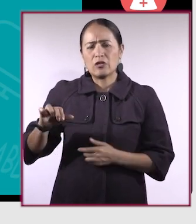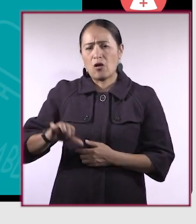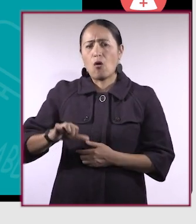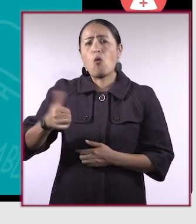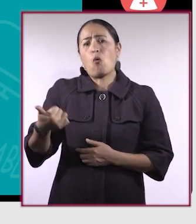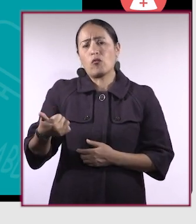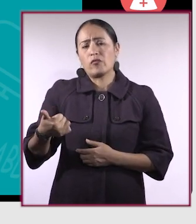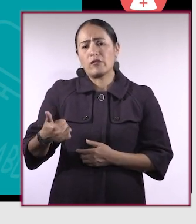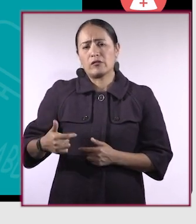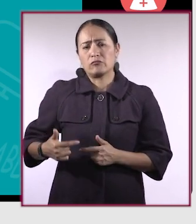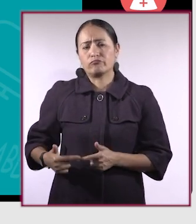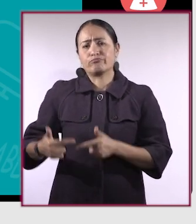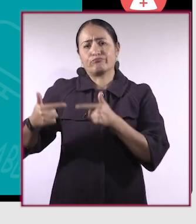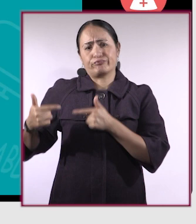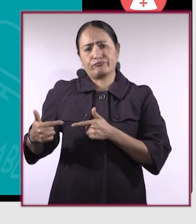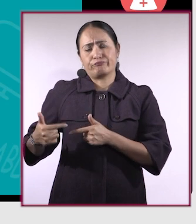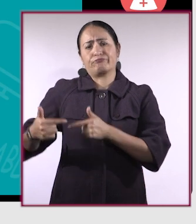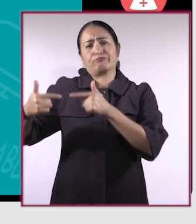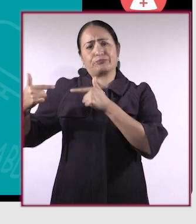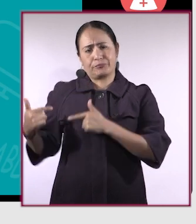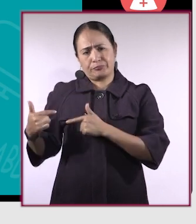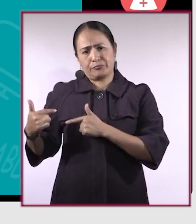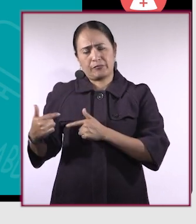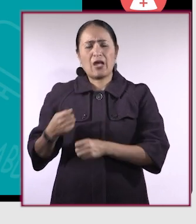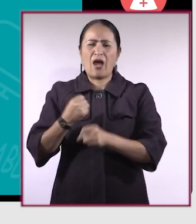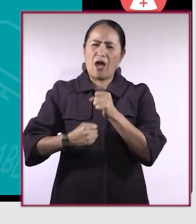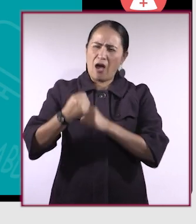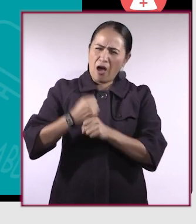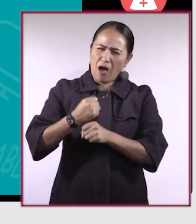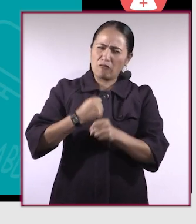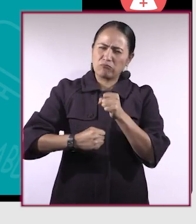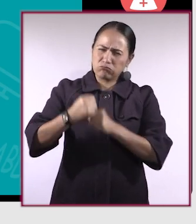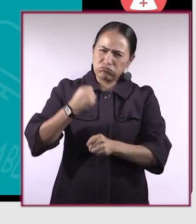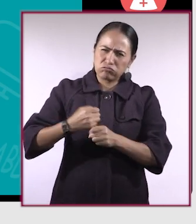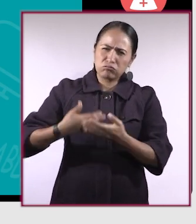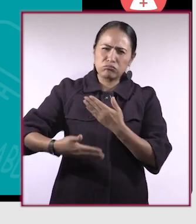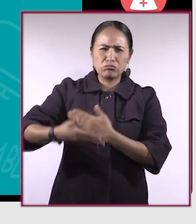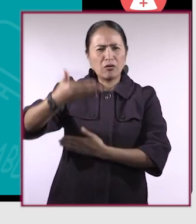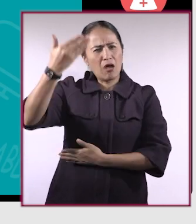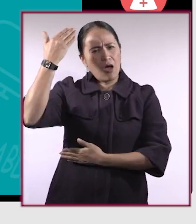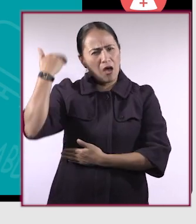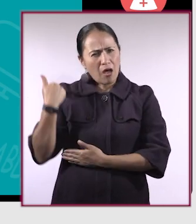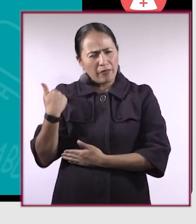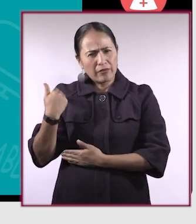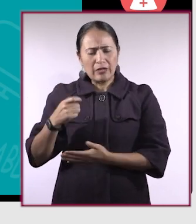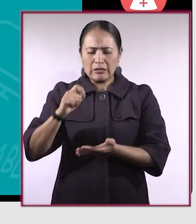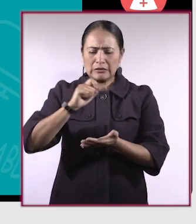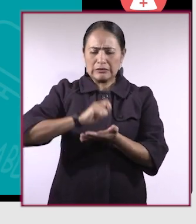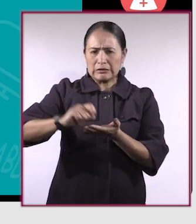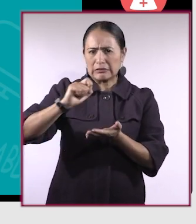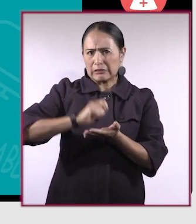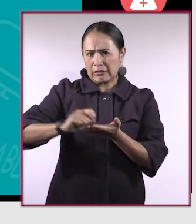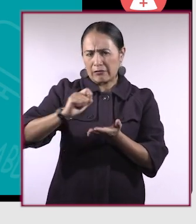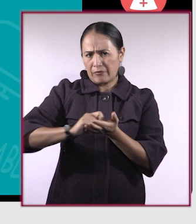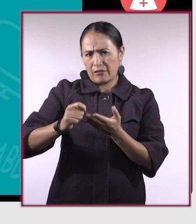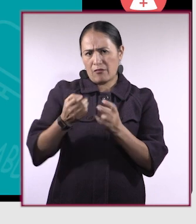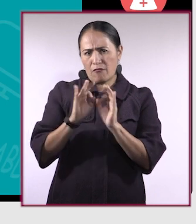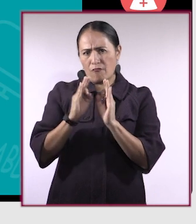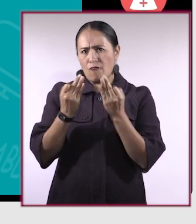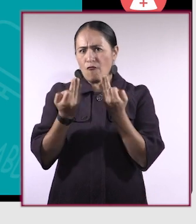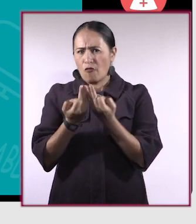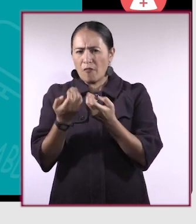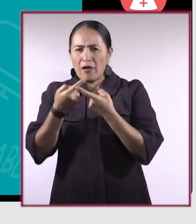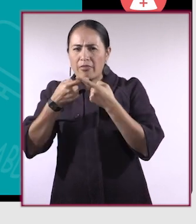otras personas que nos antecedieron y que hace muchos años había otras formas de escritura,